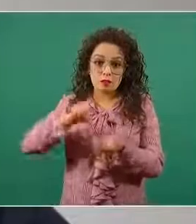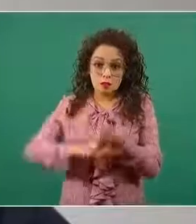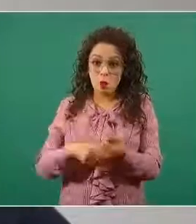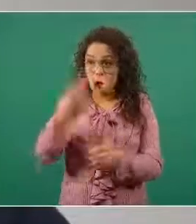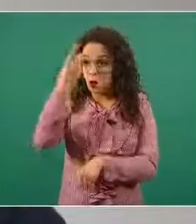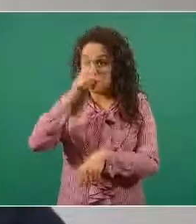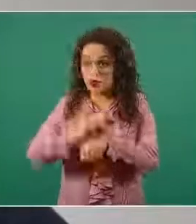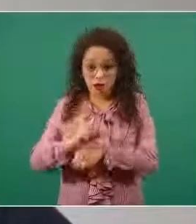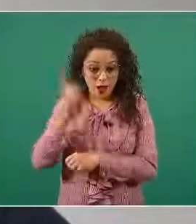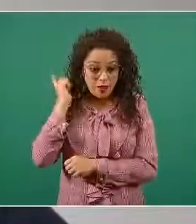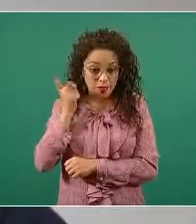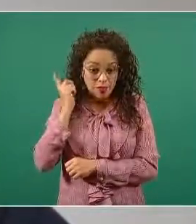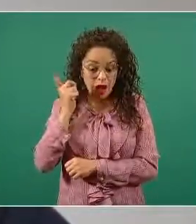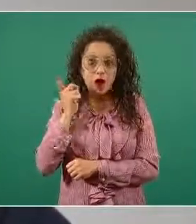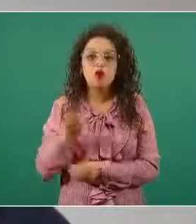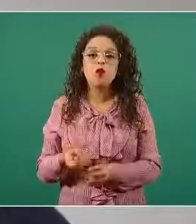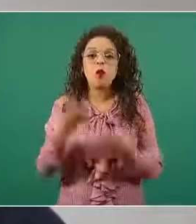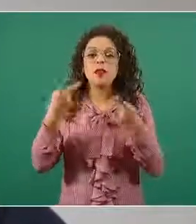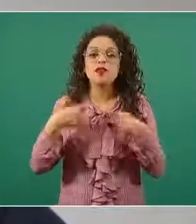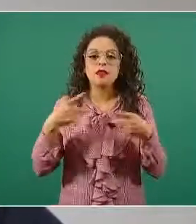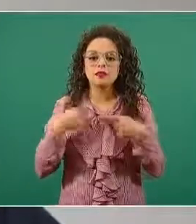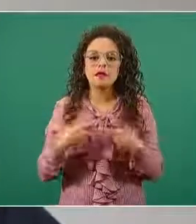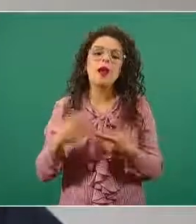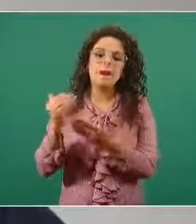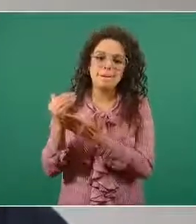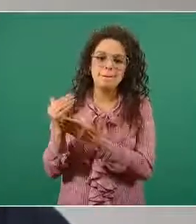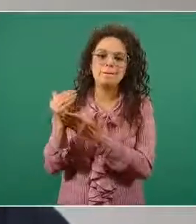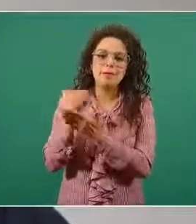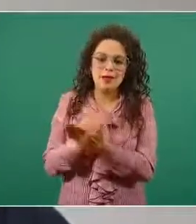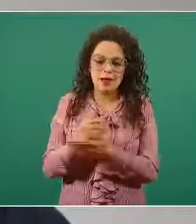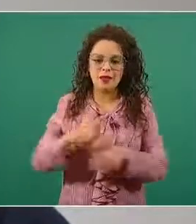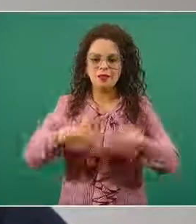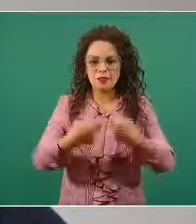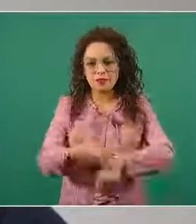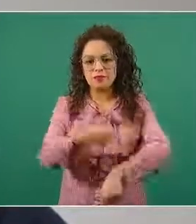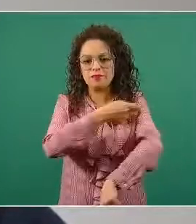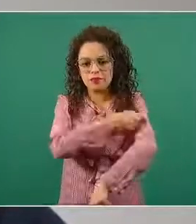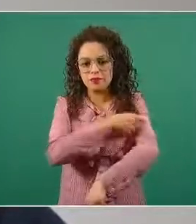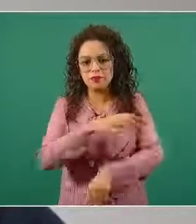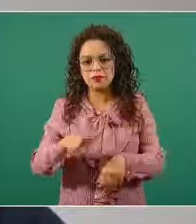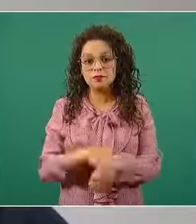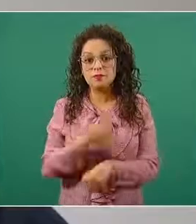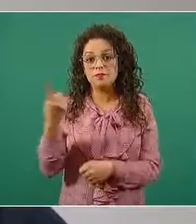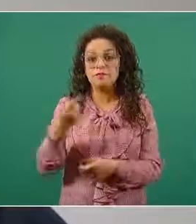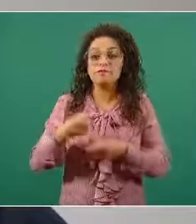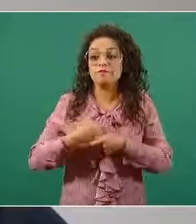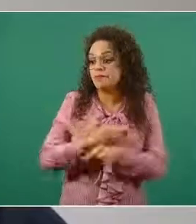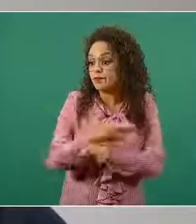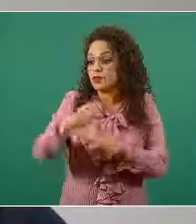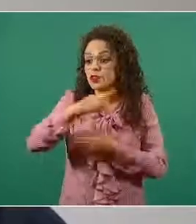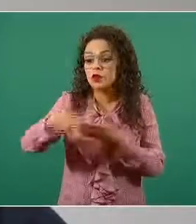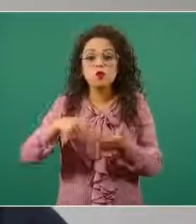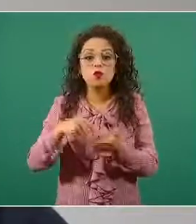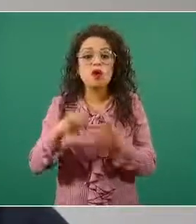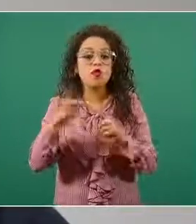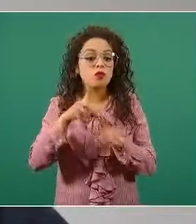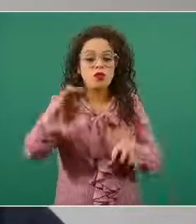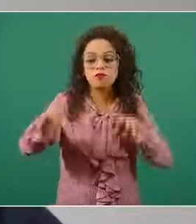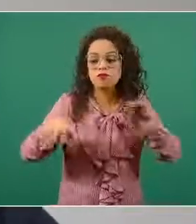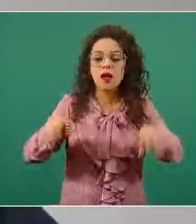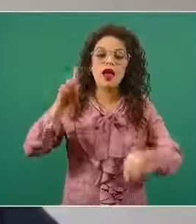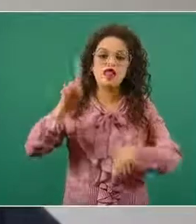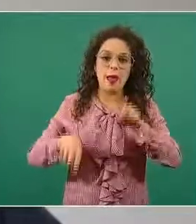relacionada precisamente ya con esta dispersión en el territorio que se puede tener. La vacuna,